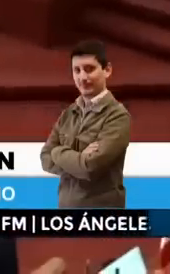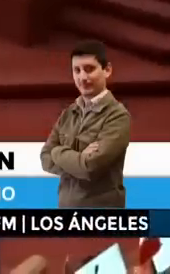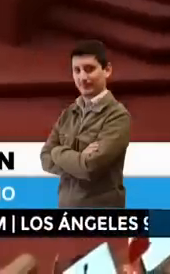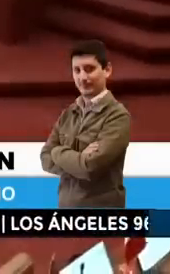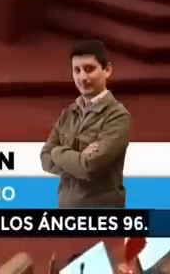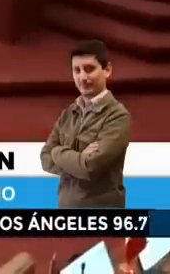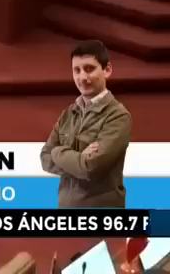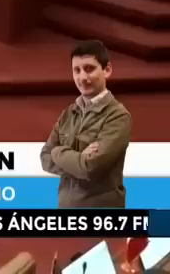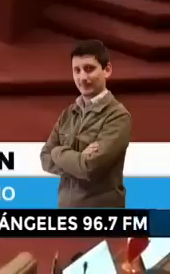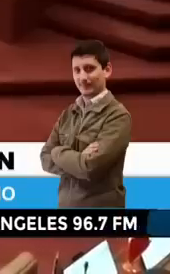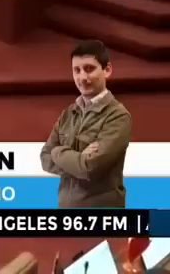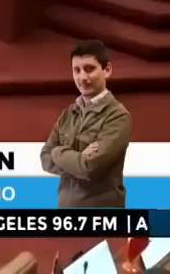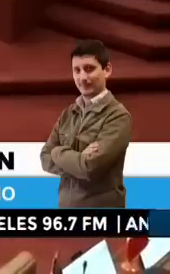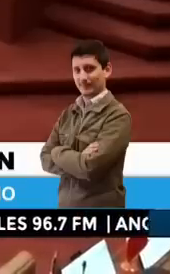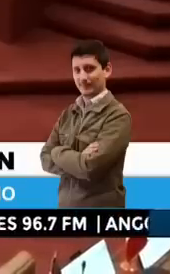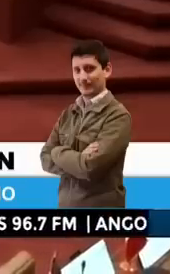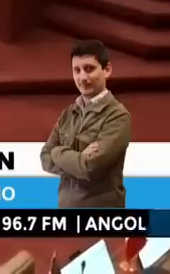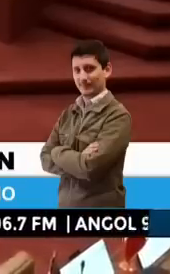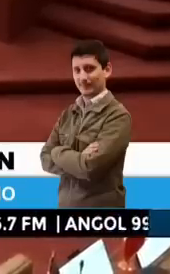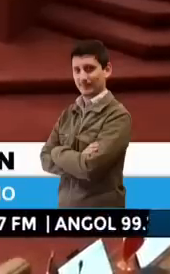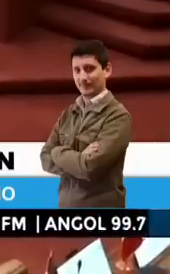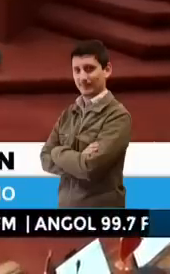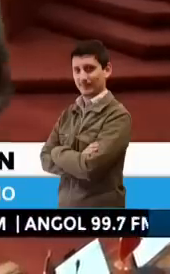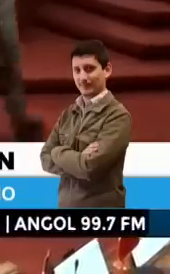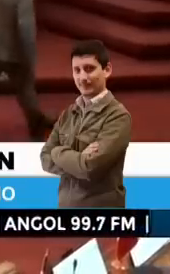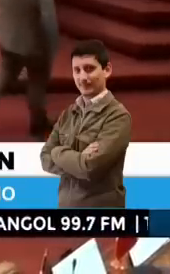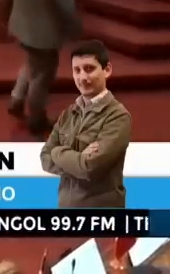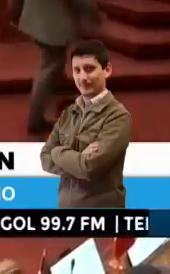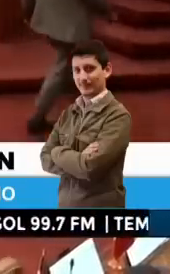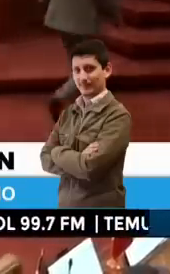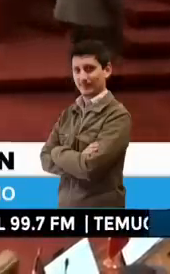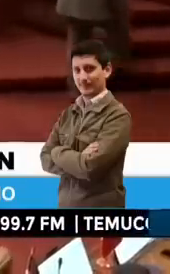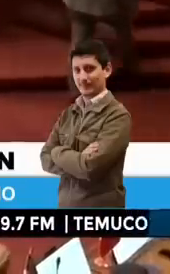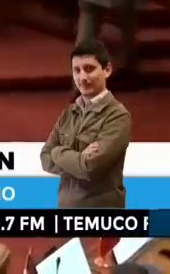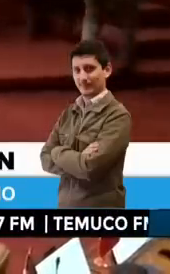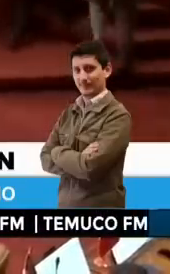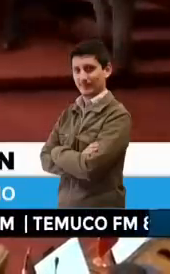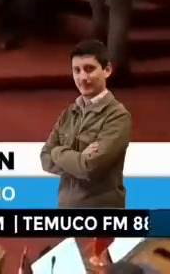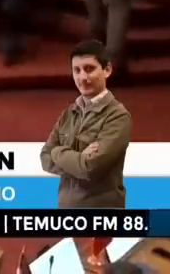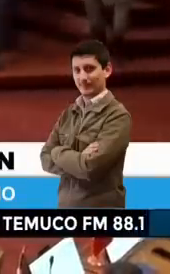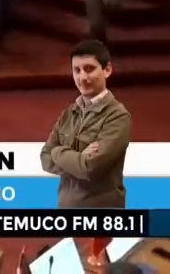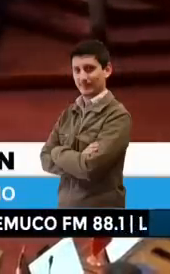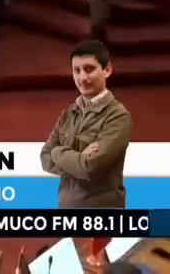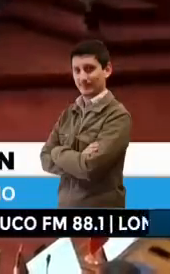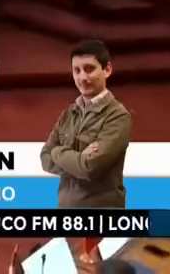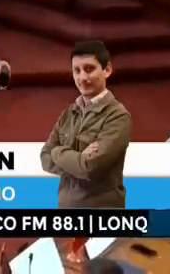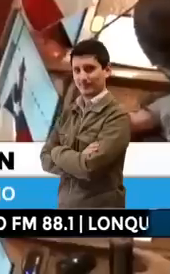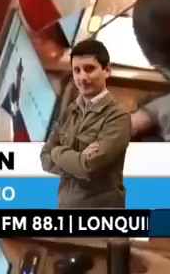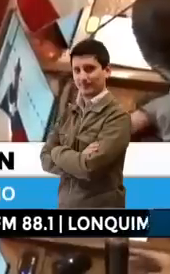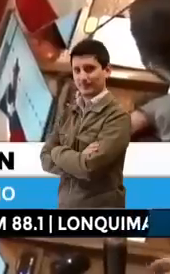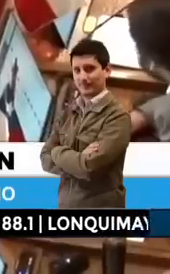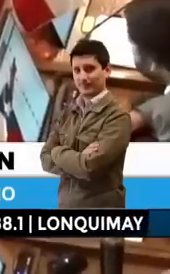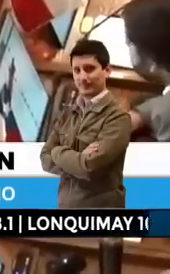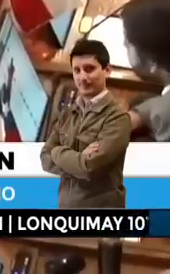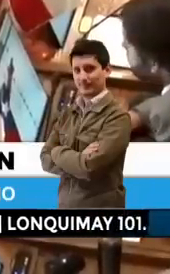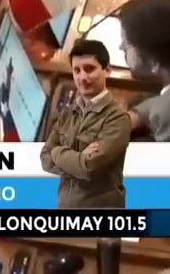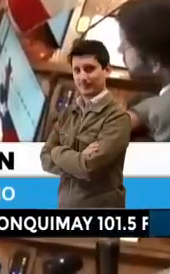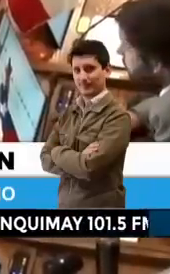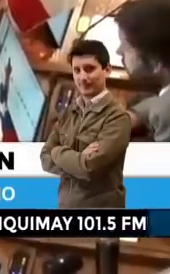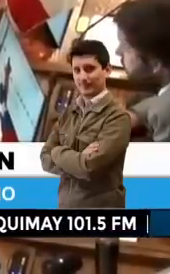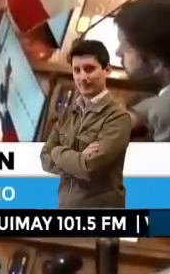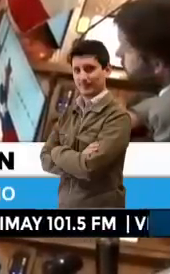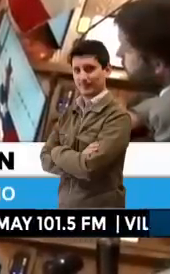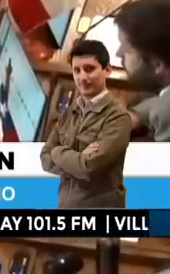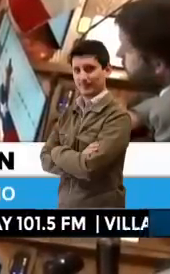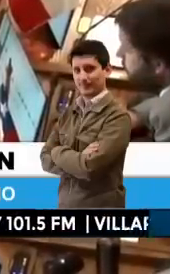Estos parlamentarios no estuvieron en el trámite de la Comisión de Hacienda. No estuvieron. Ellos no se enteraron de cómo iba avanzando. Bueno, va